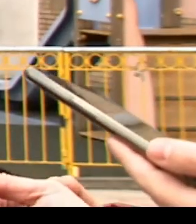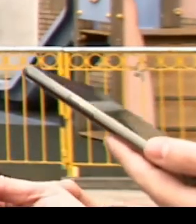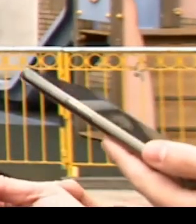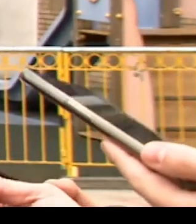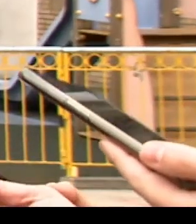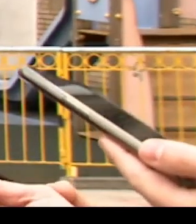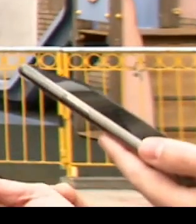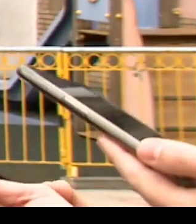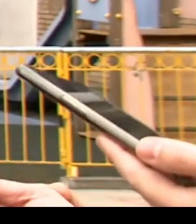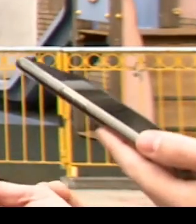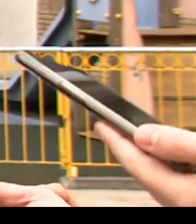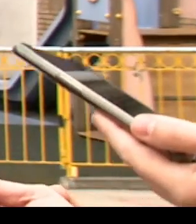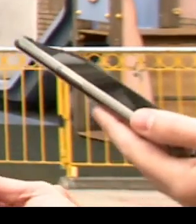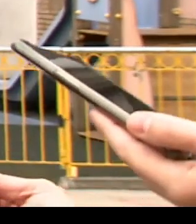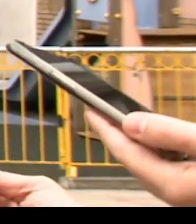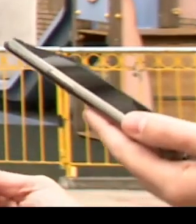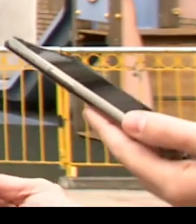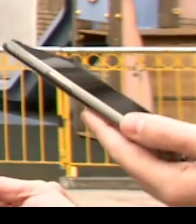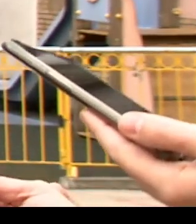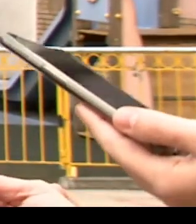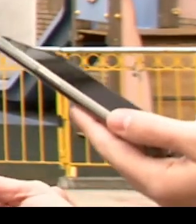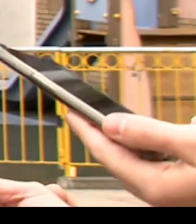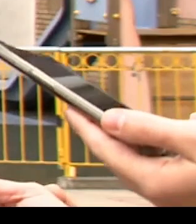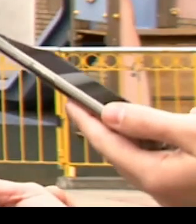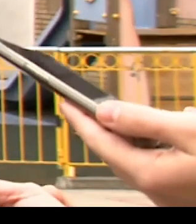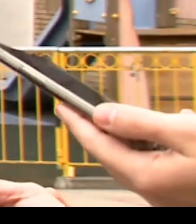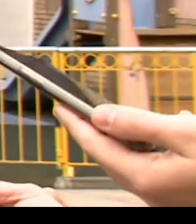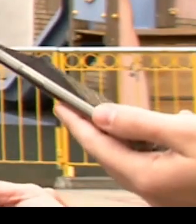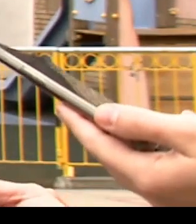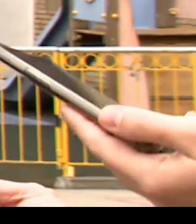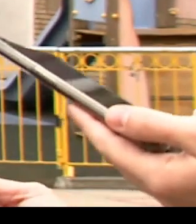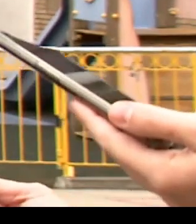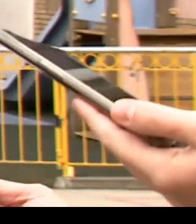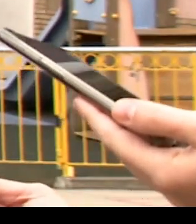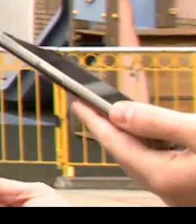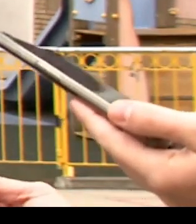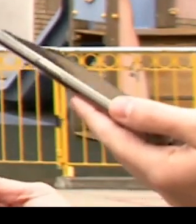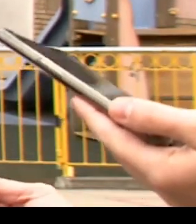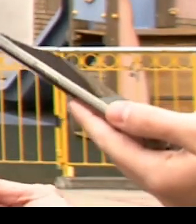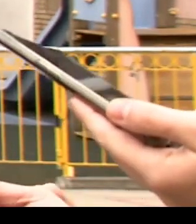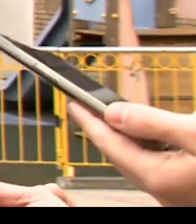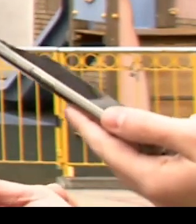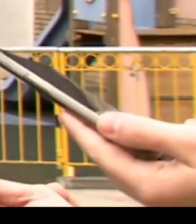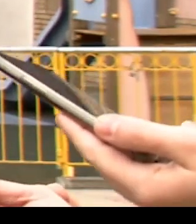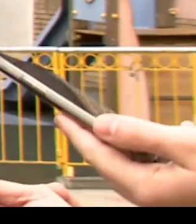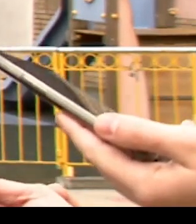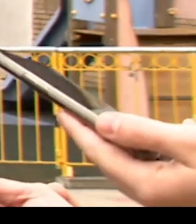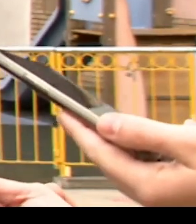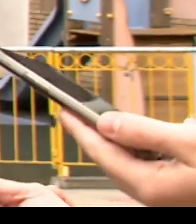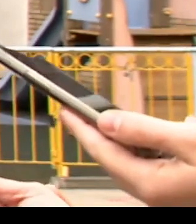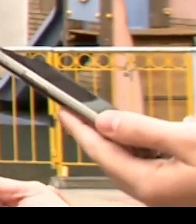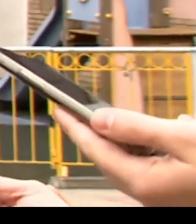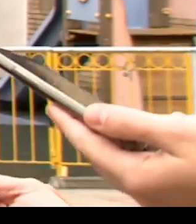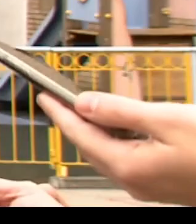a la frontera de Polonia, escondiéndose de las bombas, durmiendo donde podían, ha sido dantesco. Nadie